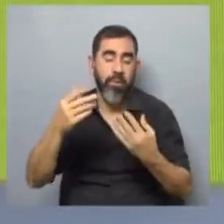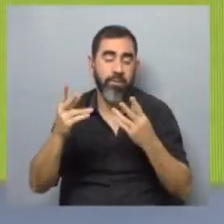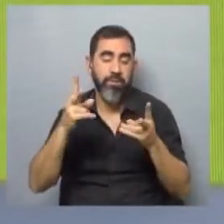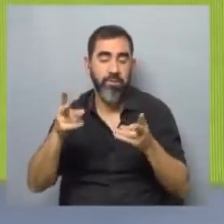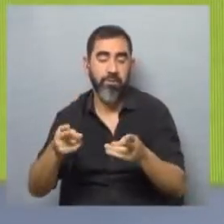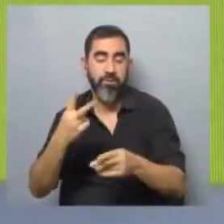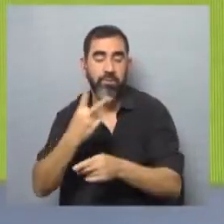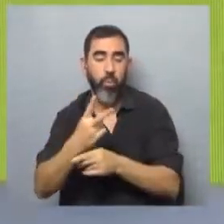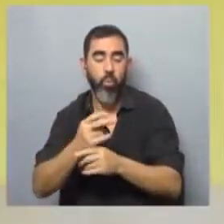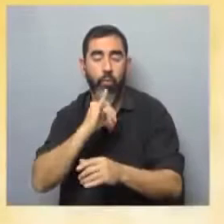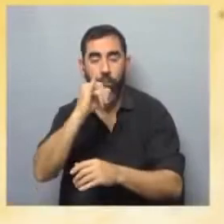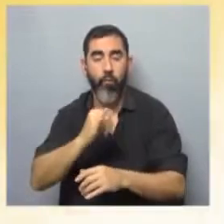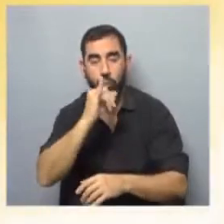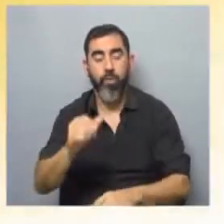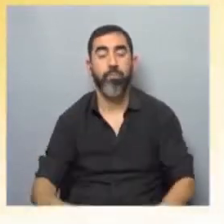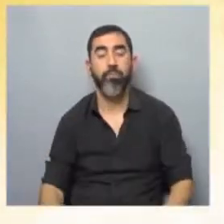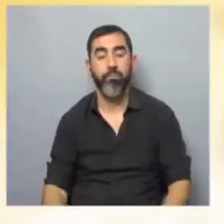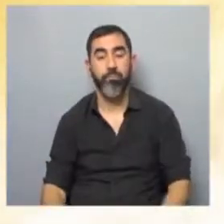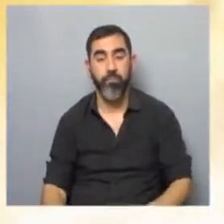informe.